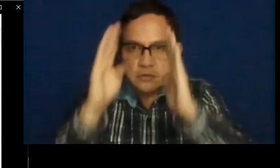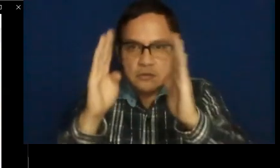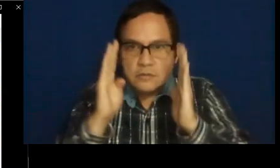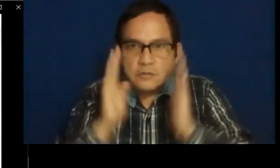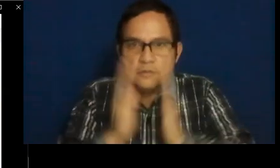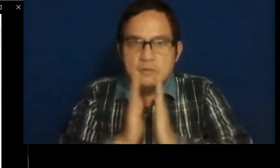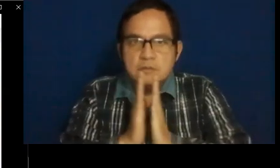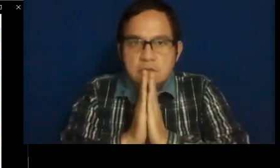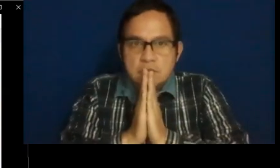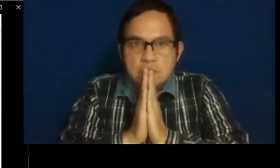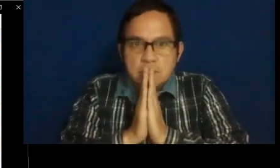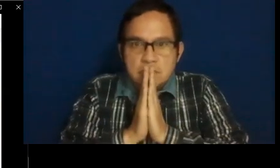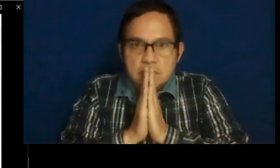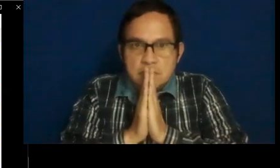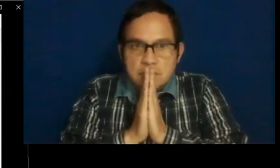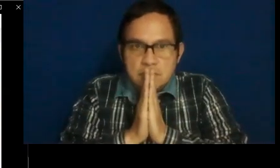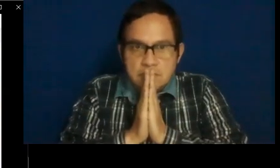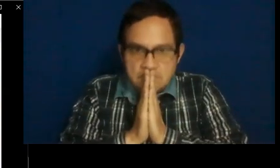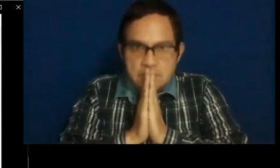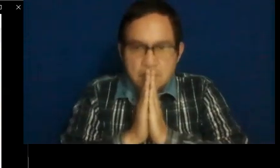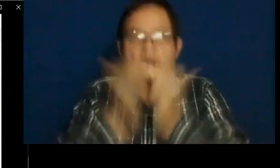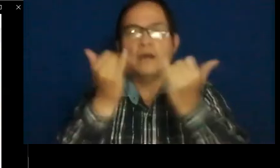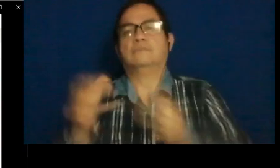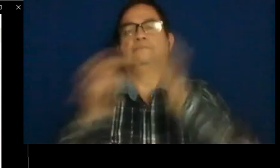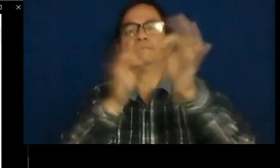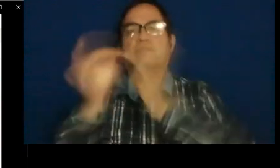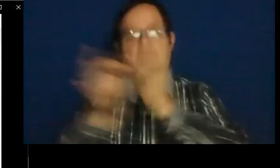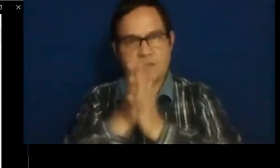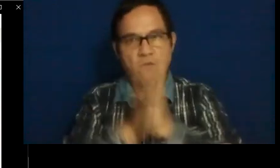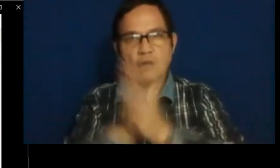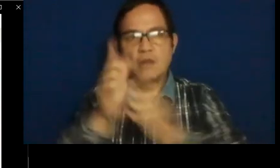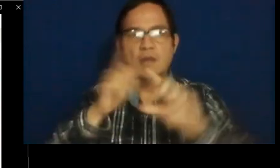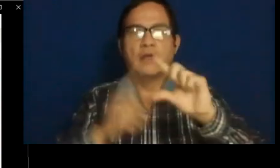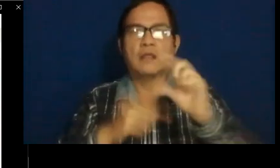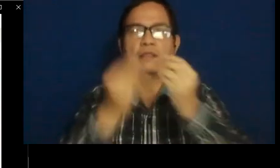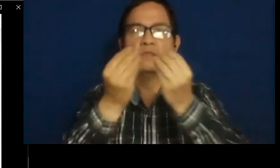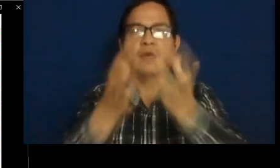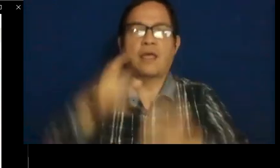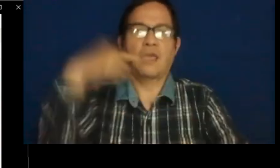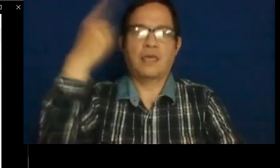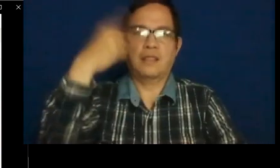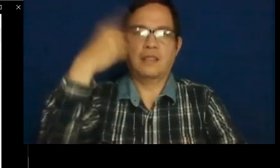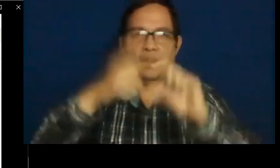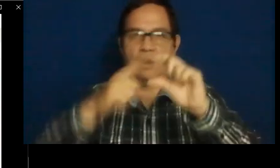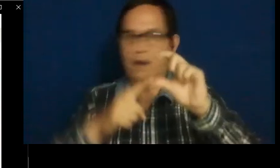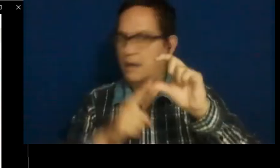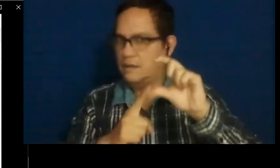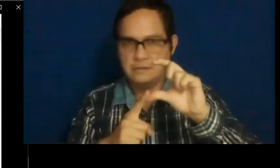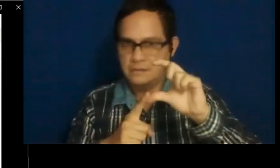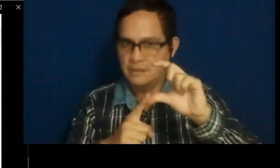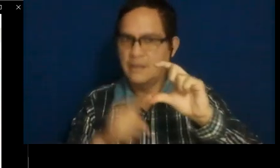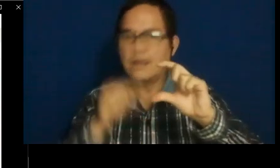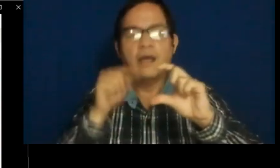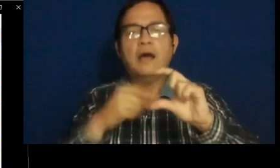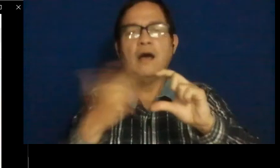de lo que voy a decir en este instante. Aquí les estamos dando una ecuación general, una ecuación que va a